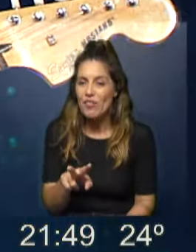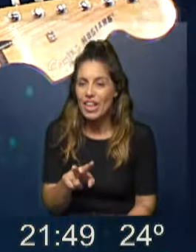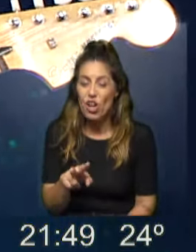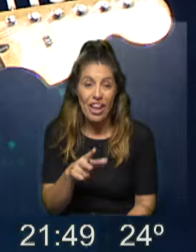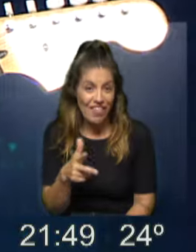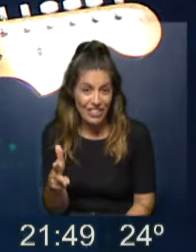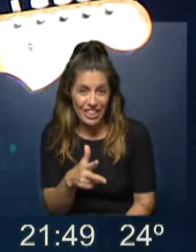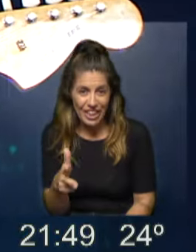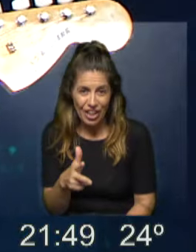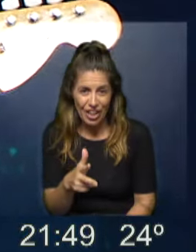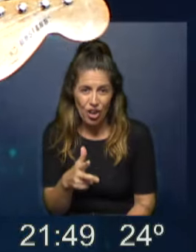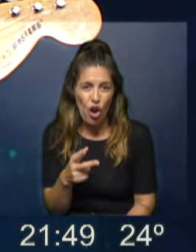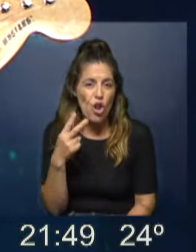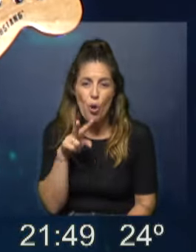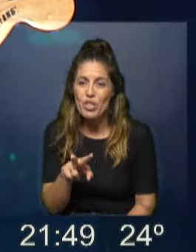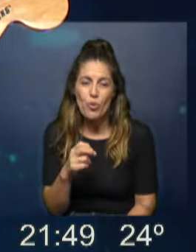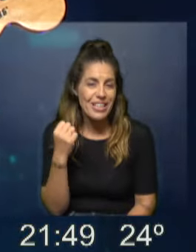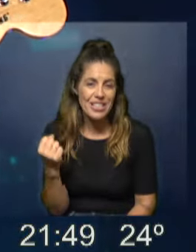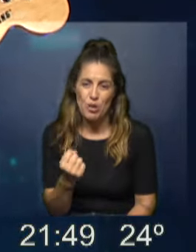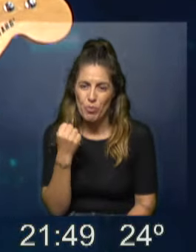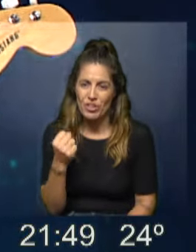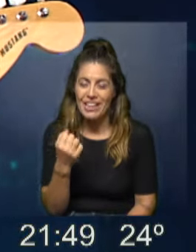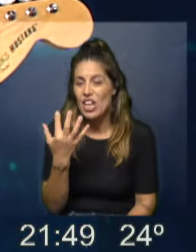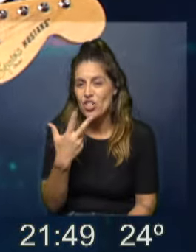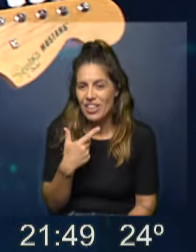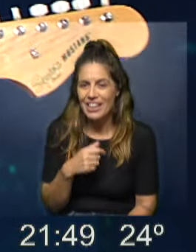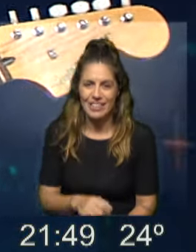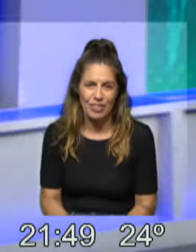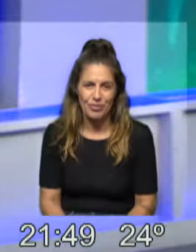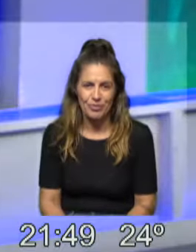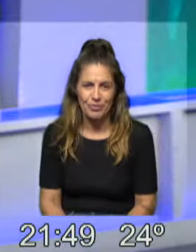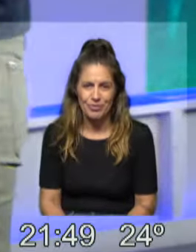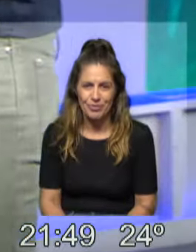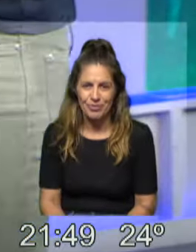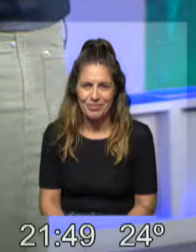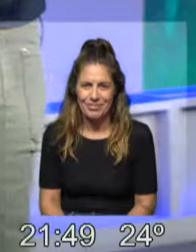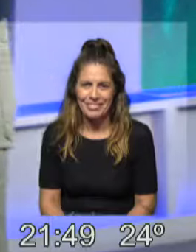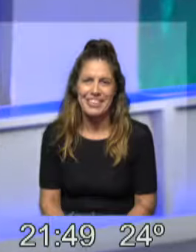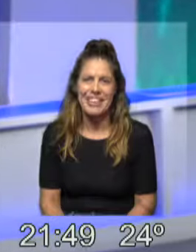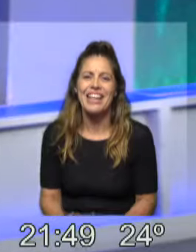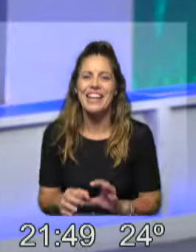video, lo visual es súper importante y nos encanta. Clarísimo.